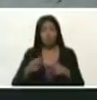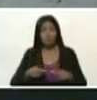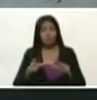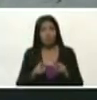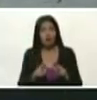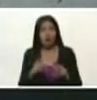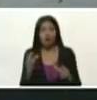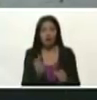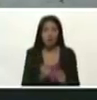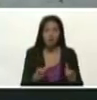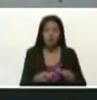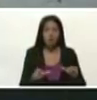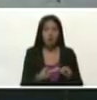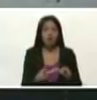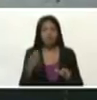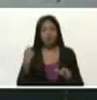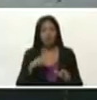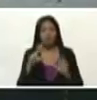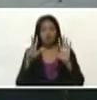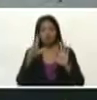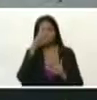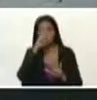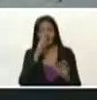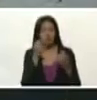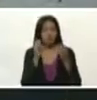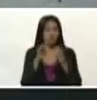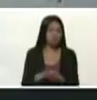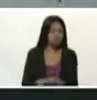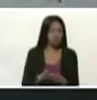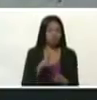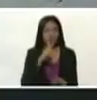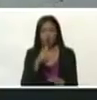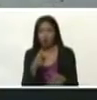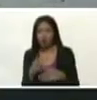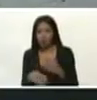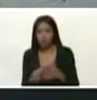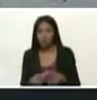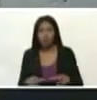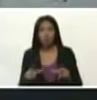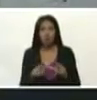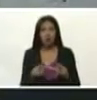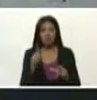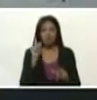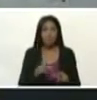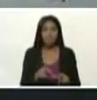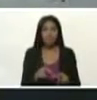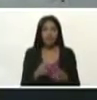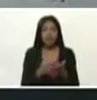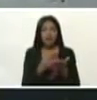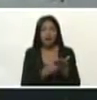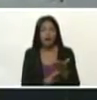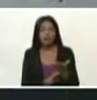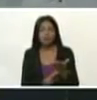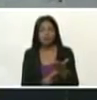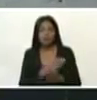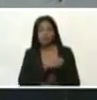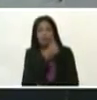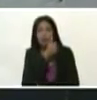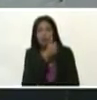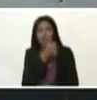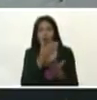piso. Tuvo 8 años de abandono por parte de sus antiguos dueños